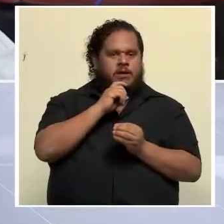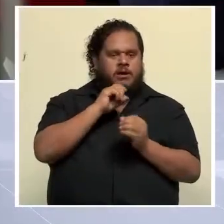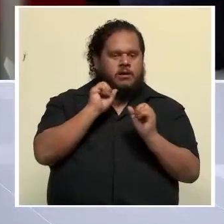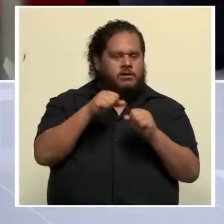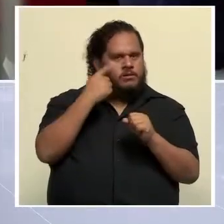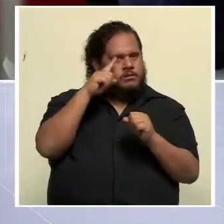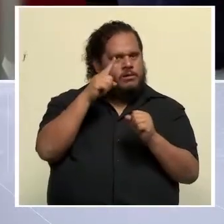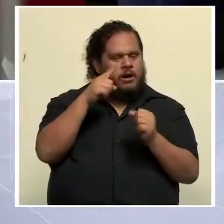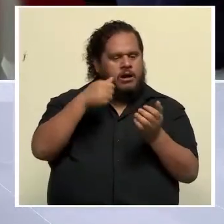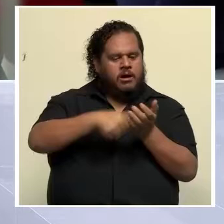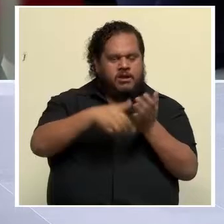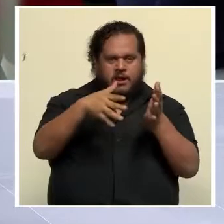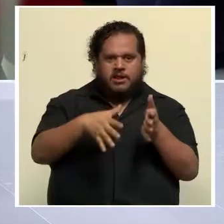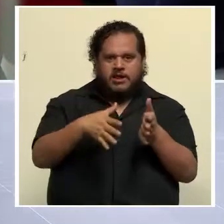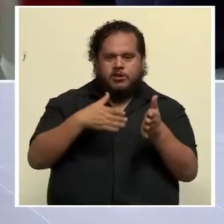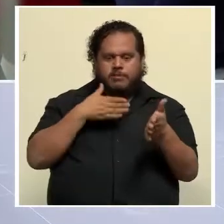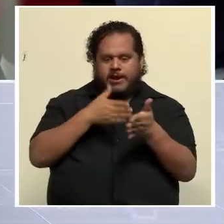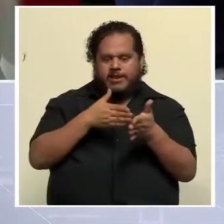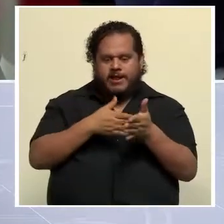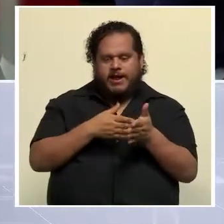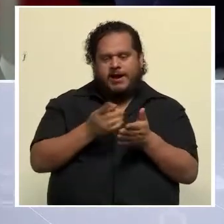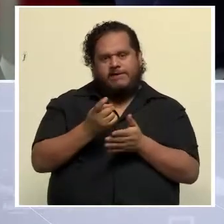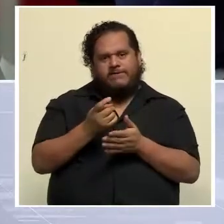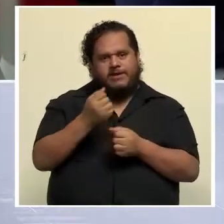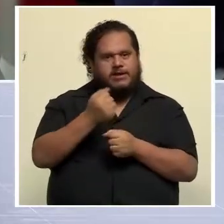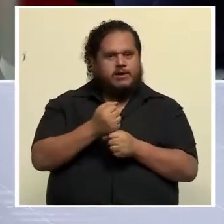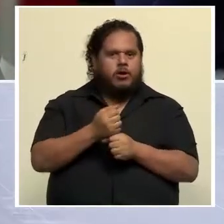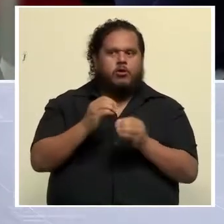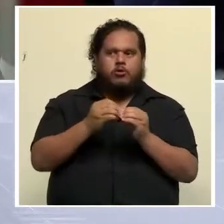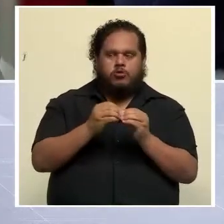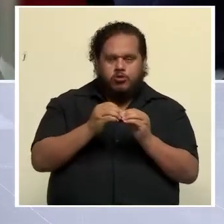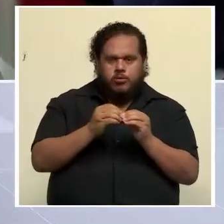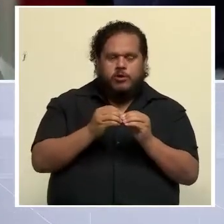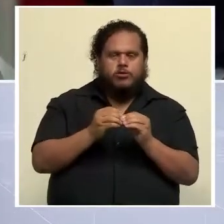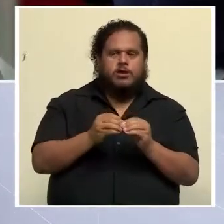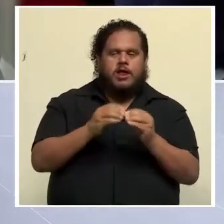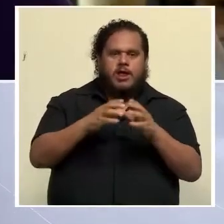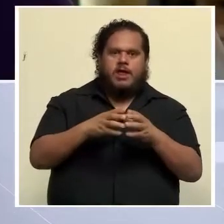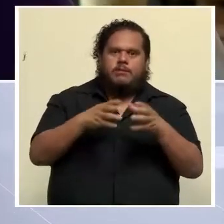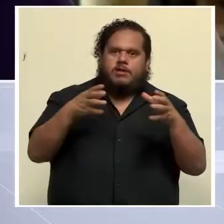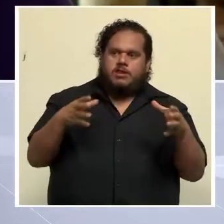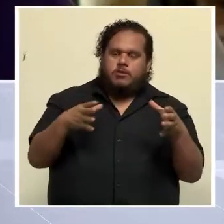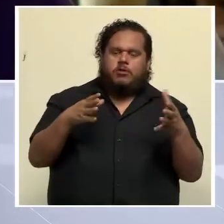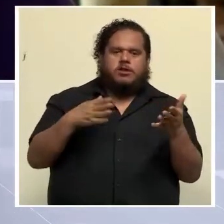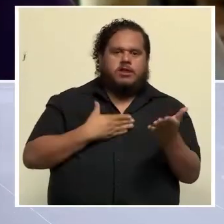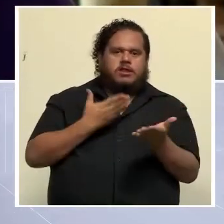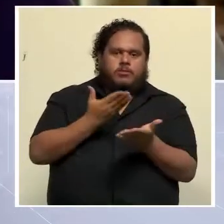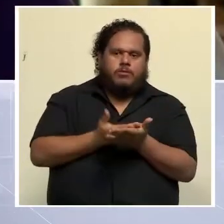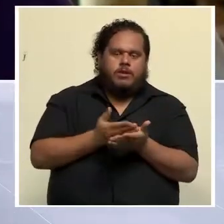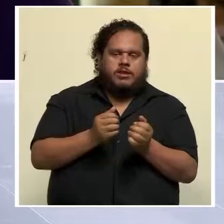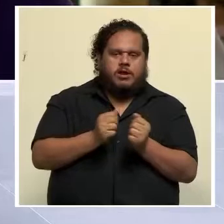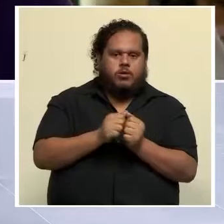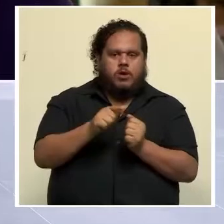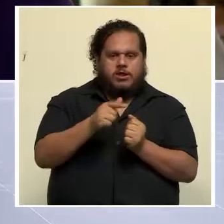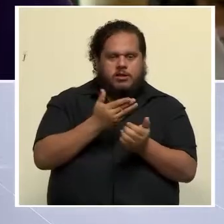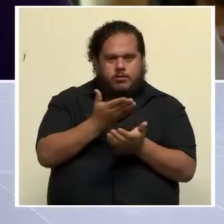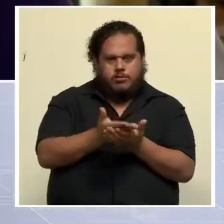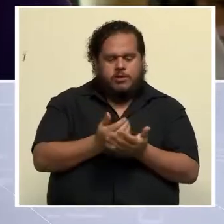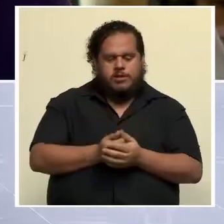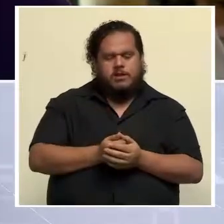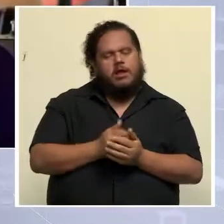los candidatos de poder atacar el desempleo en los números masivos en los que se están proponiendo a través de algunas de estas propuestas. Esto no quiere decir que no se